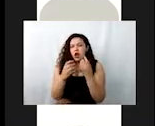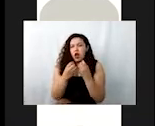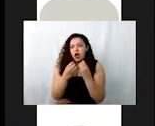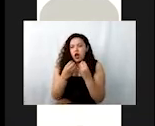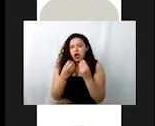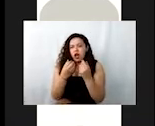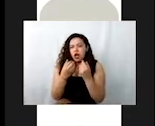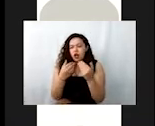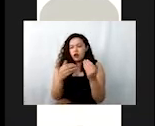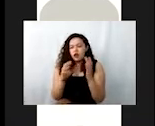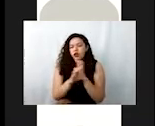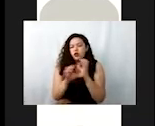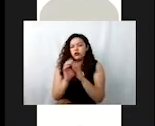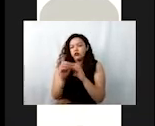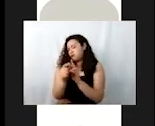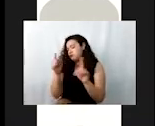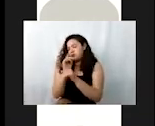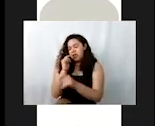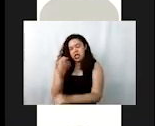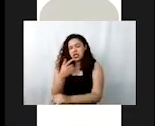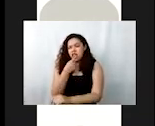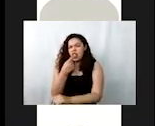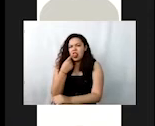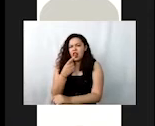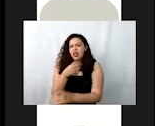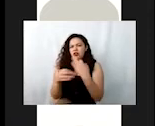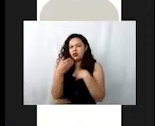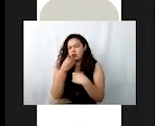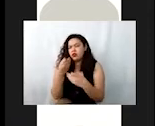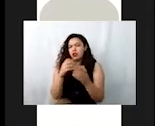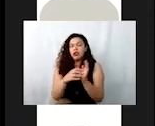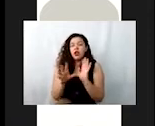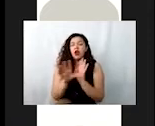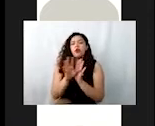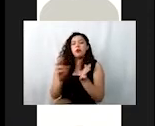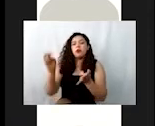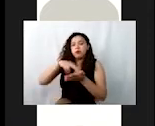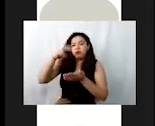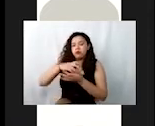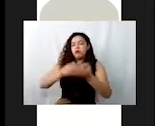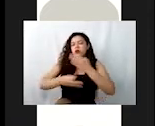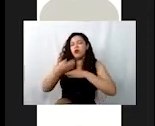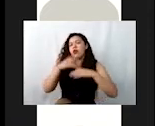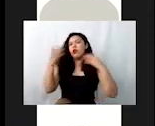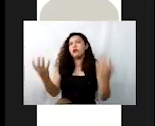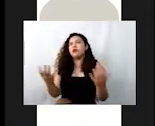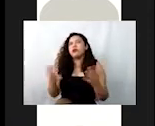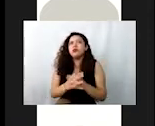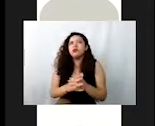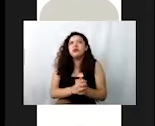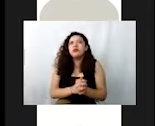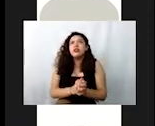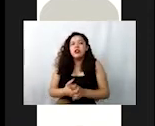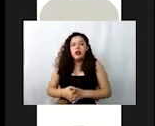pero bueno, lo que podamos de alguna forma brincar o saber que están disponibles todos estos instrumentos y